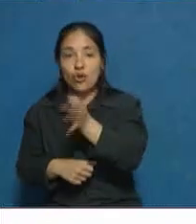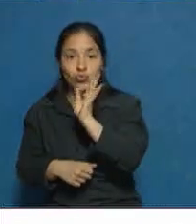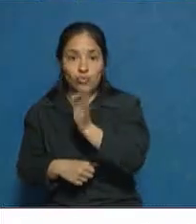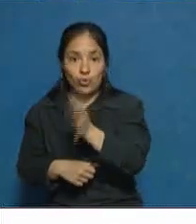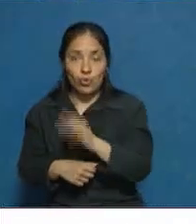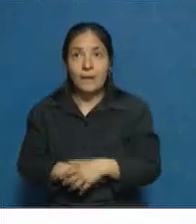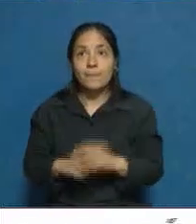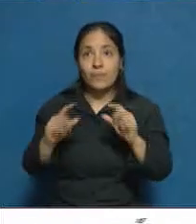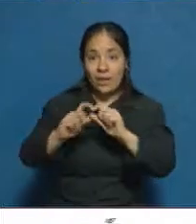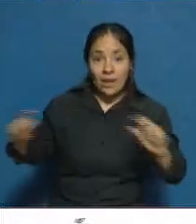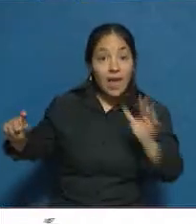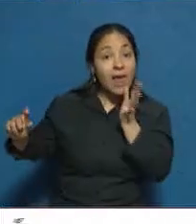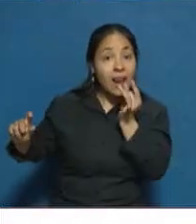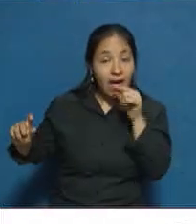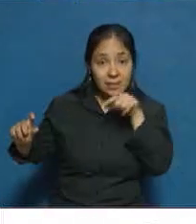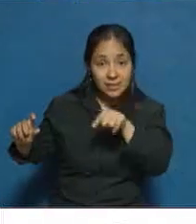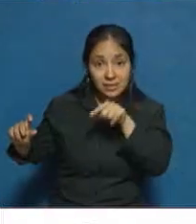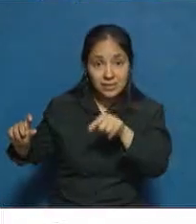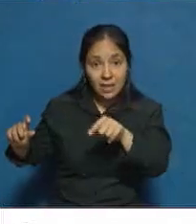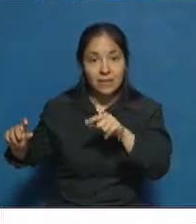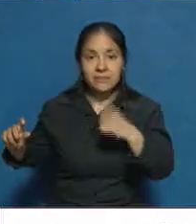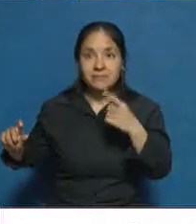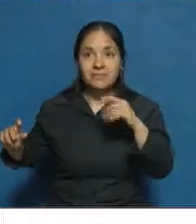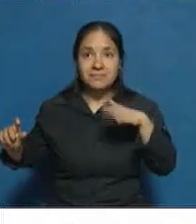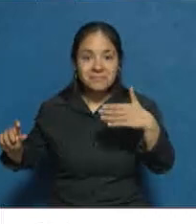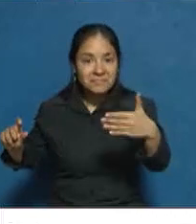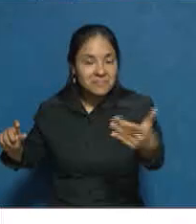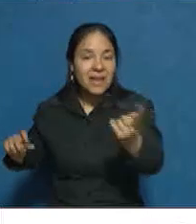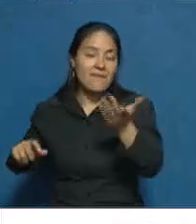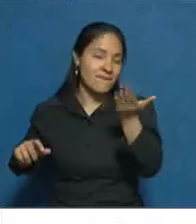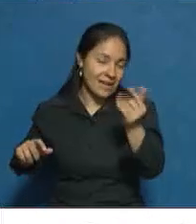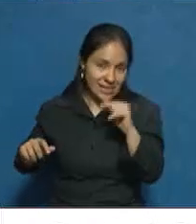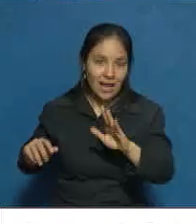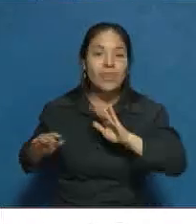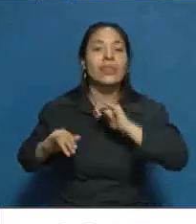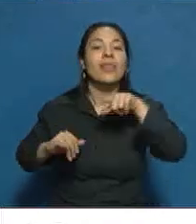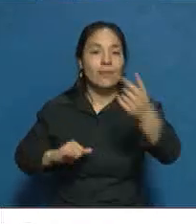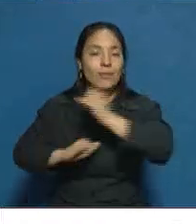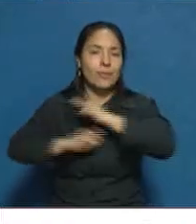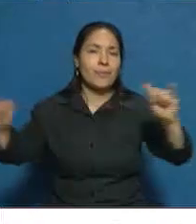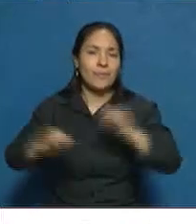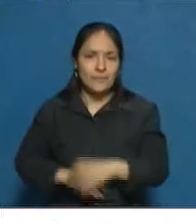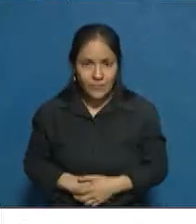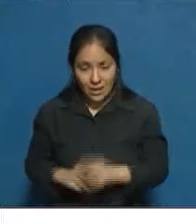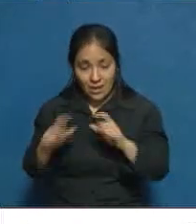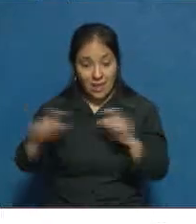el enlace va a estar recién dentro de unas horas, todavía no está ese enlace, y va a estar el